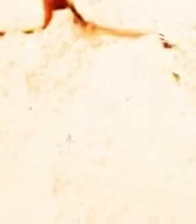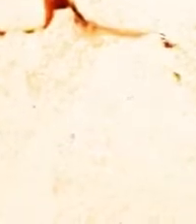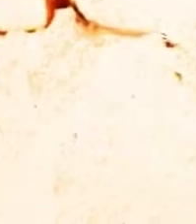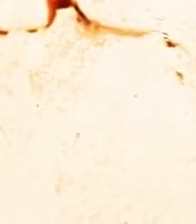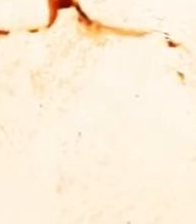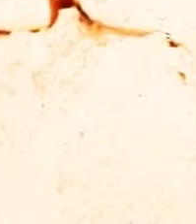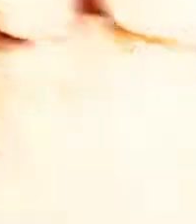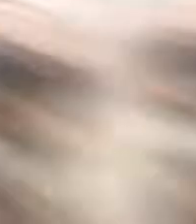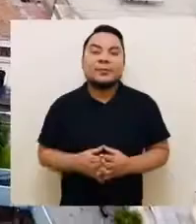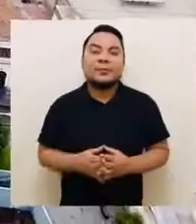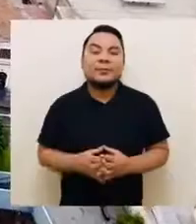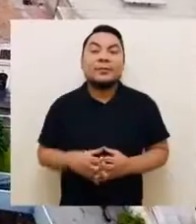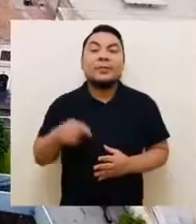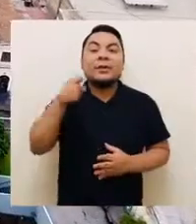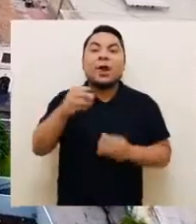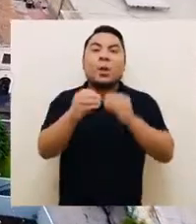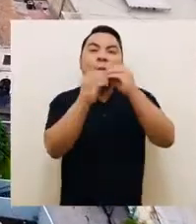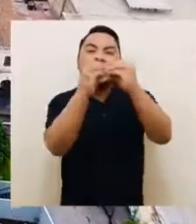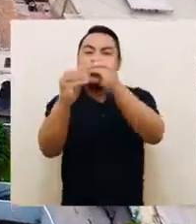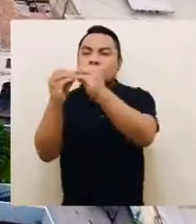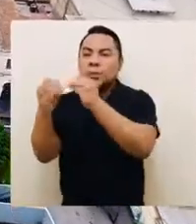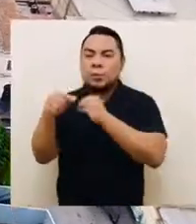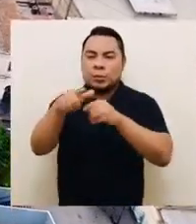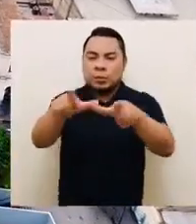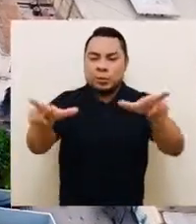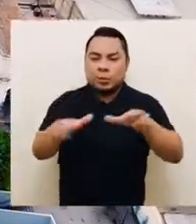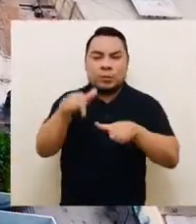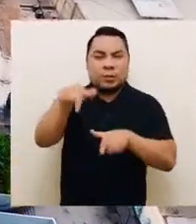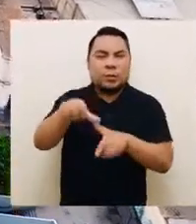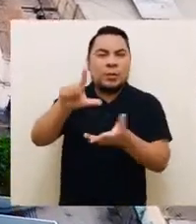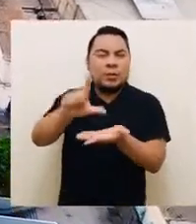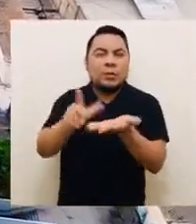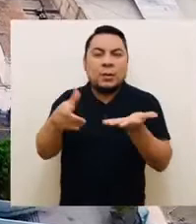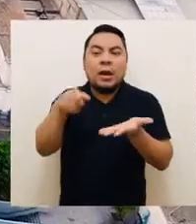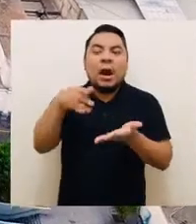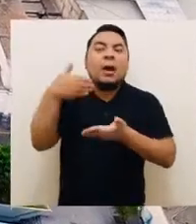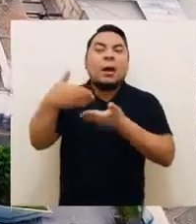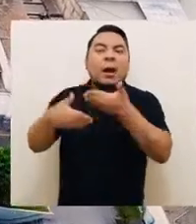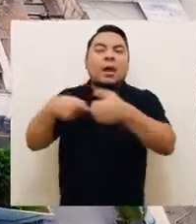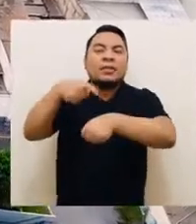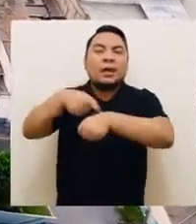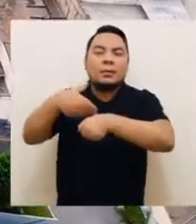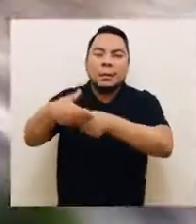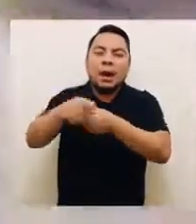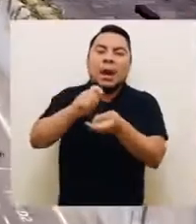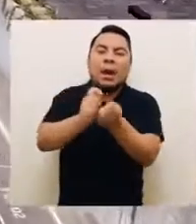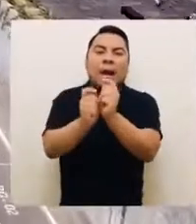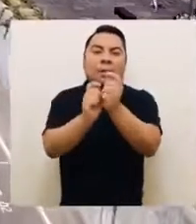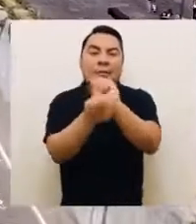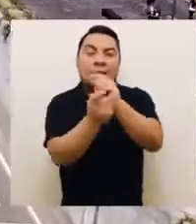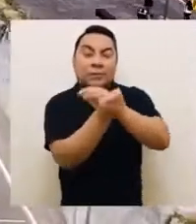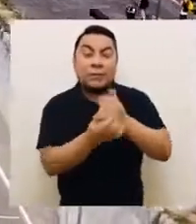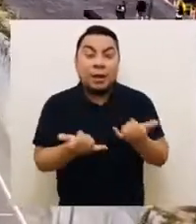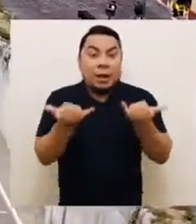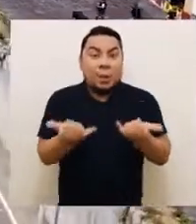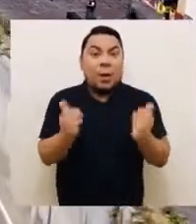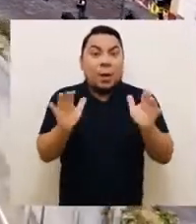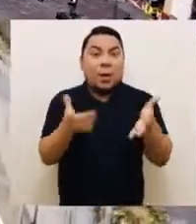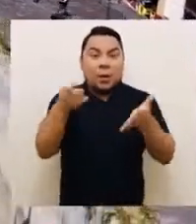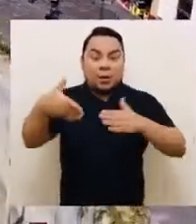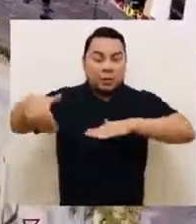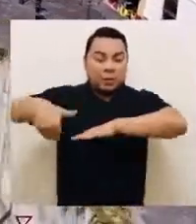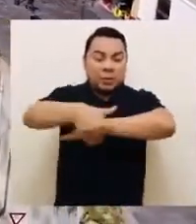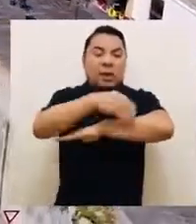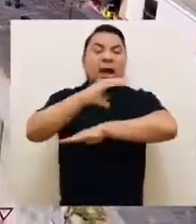Molino de Aliaga. La composición urbana de este sector de la ciudad ha ido cambiando con el tiempo. En la actualidad, contamos